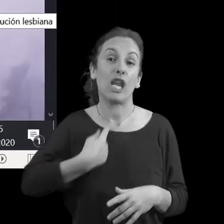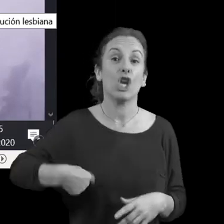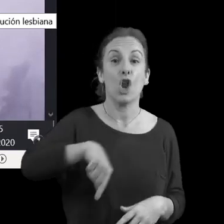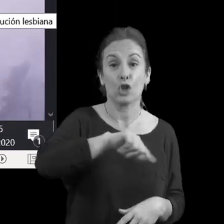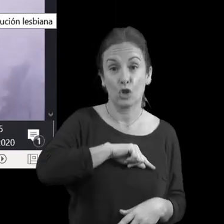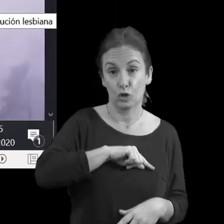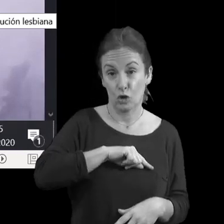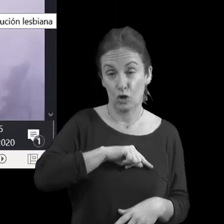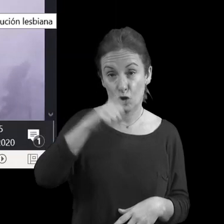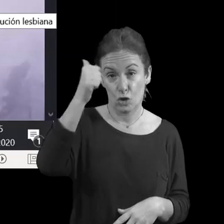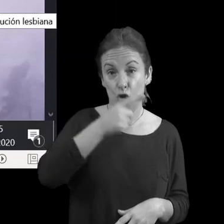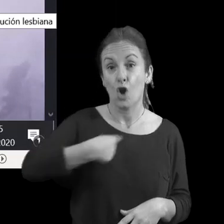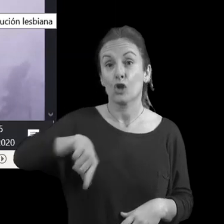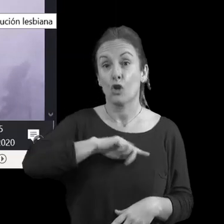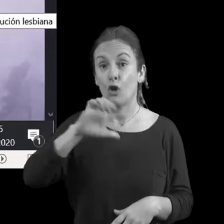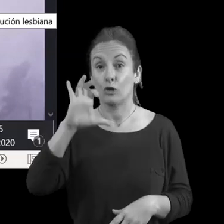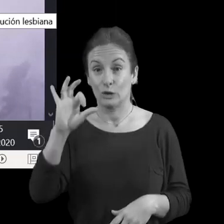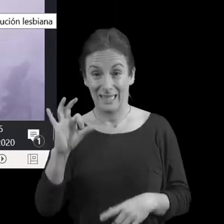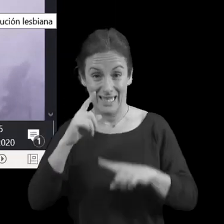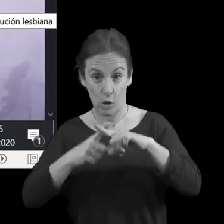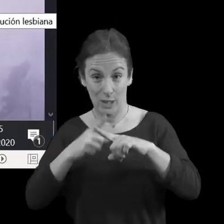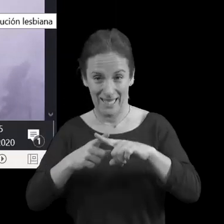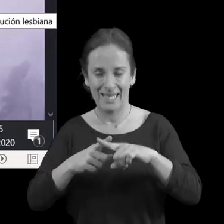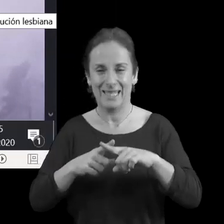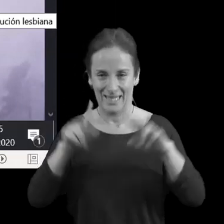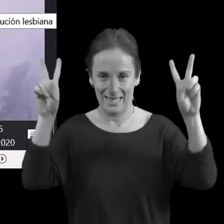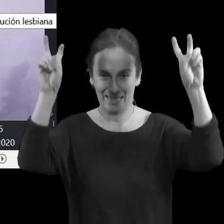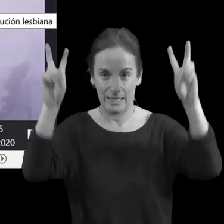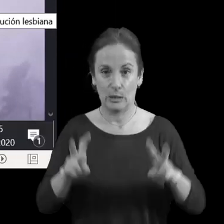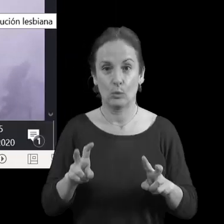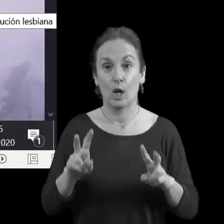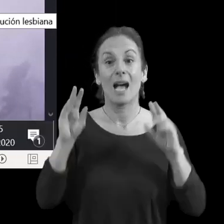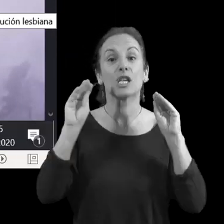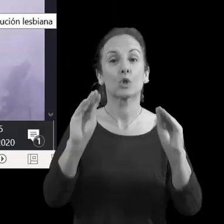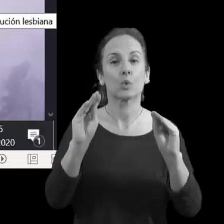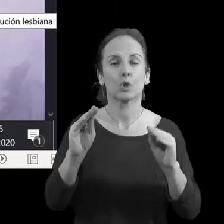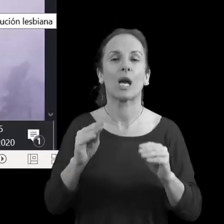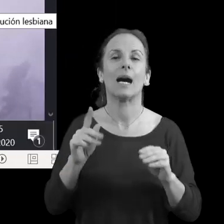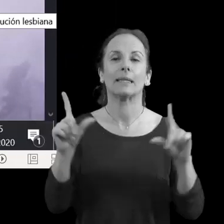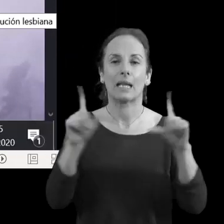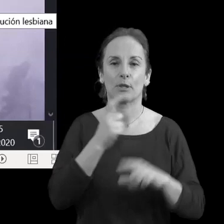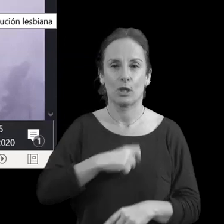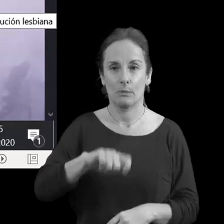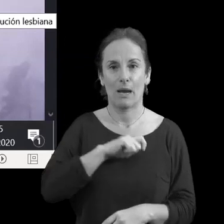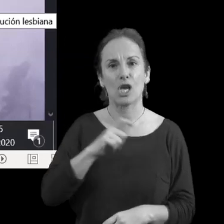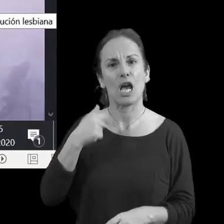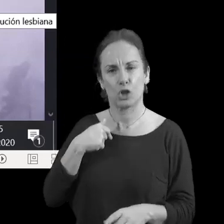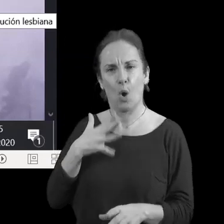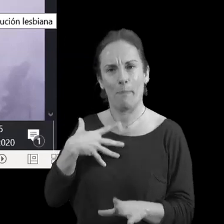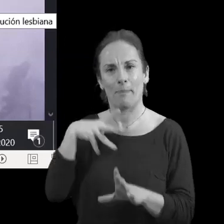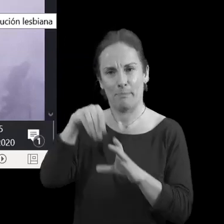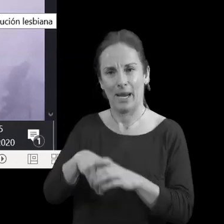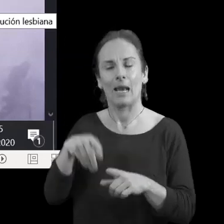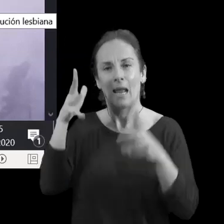con X, Somos, que ha hecho Radio Televisión Española recientemente. en la que, bueno, yo he participado como activista y también,